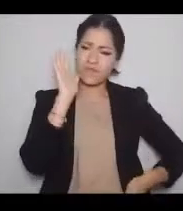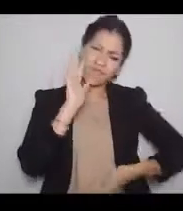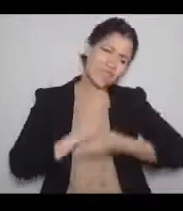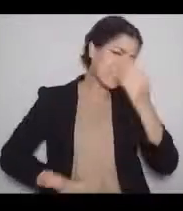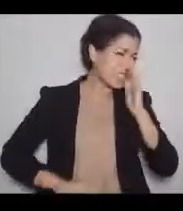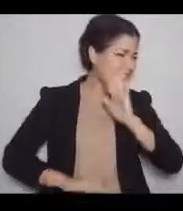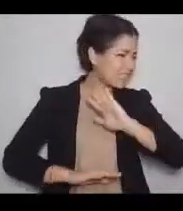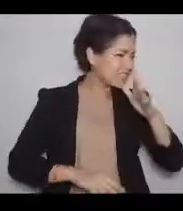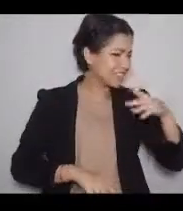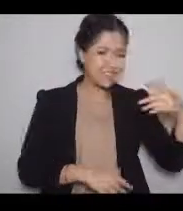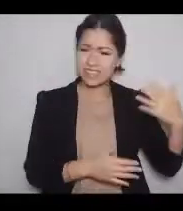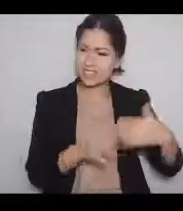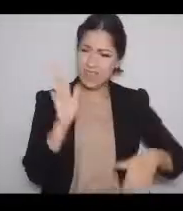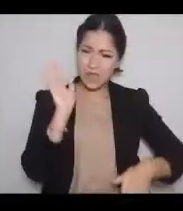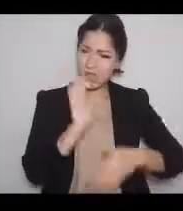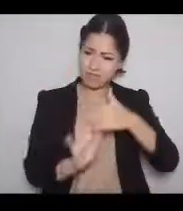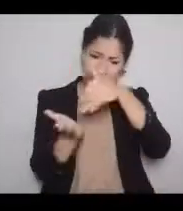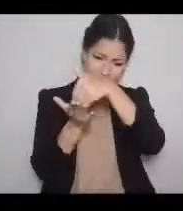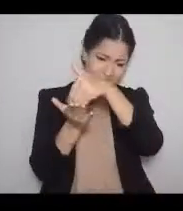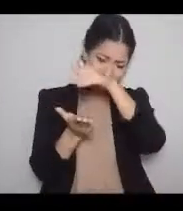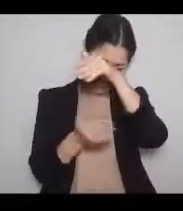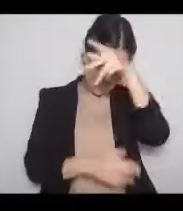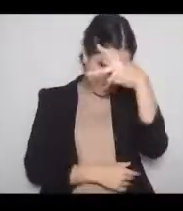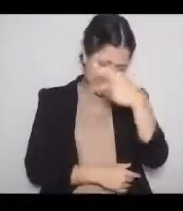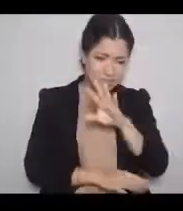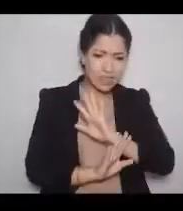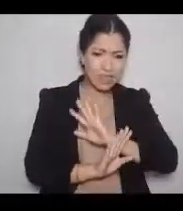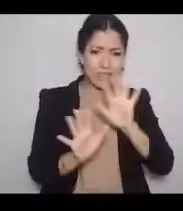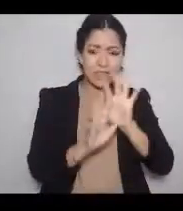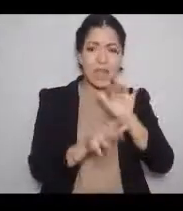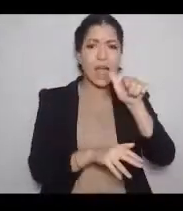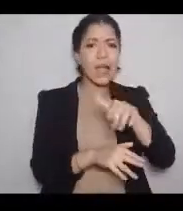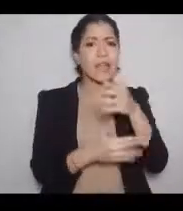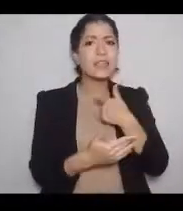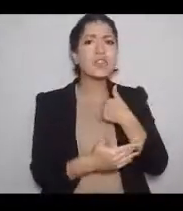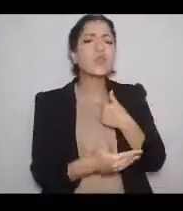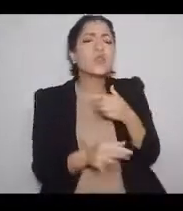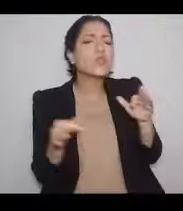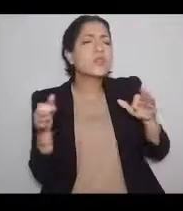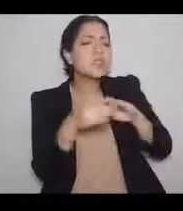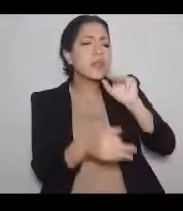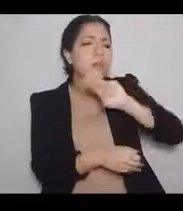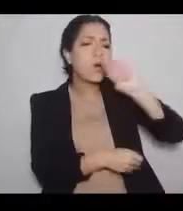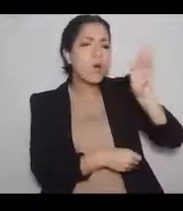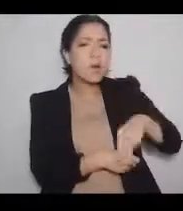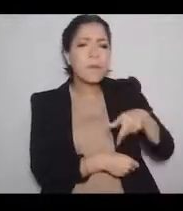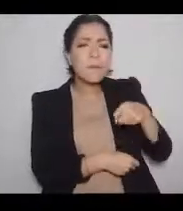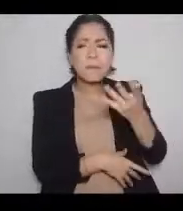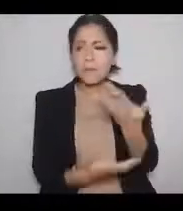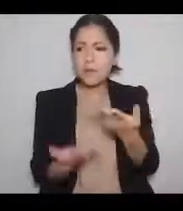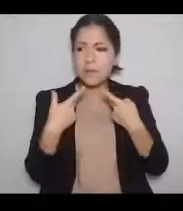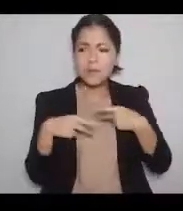admiten alemanes! ¡Te arrepentirás! ¡Nos vemos en el más allá! ¡Ojalá tengan mejores argumentos!